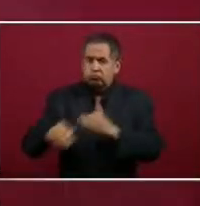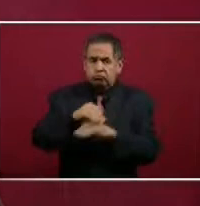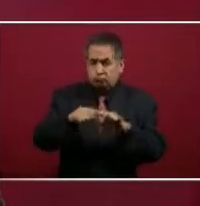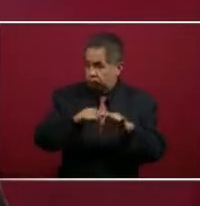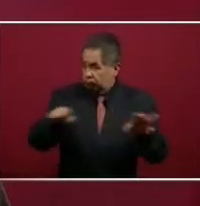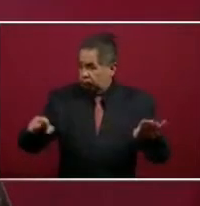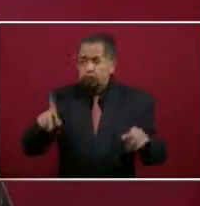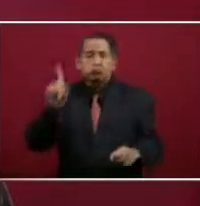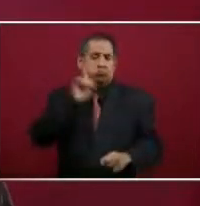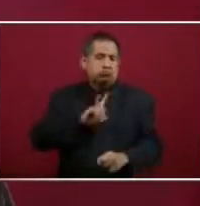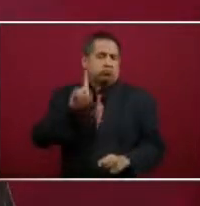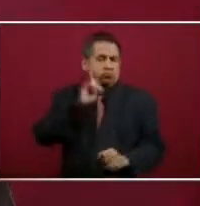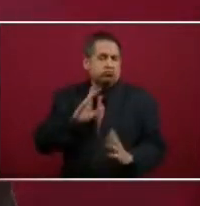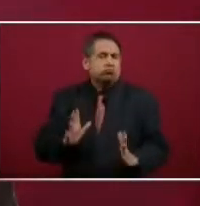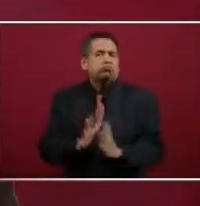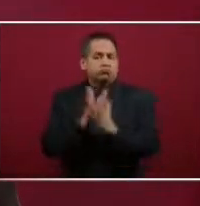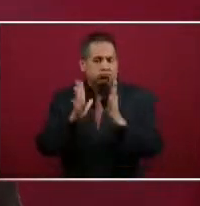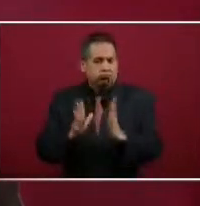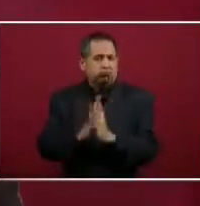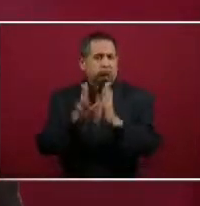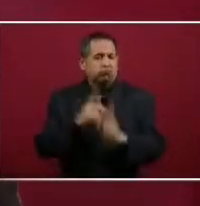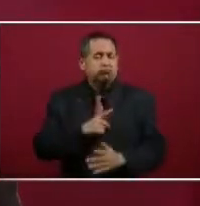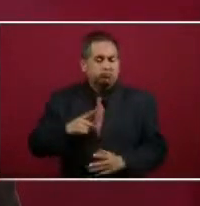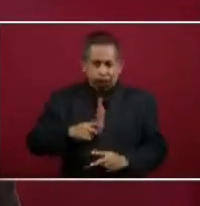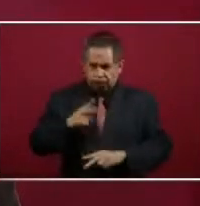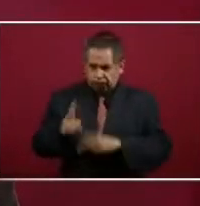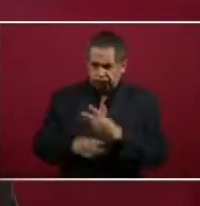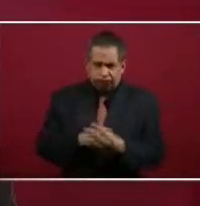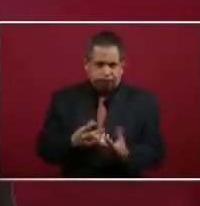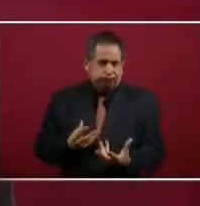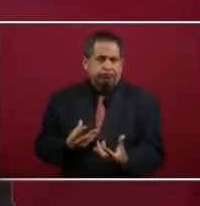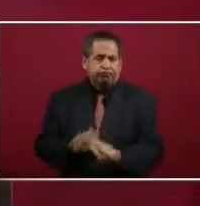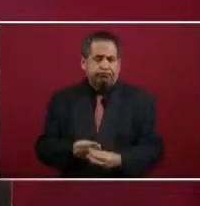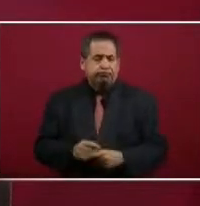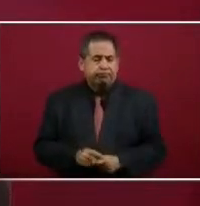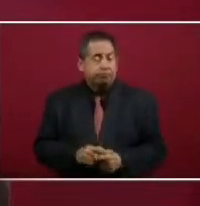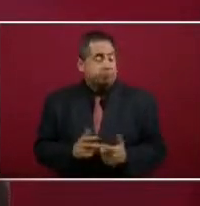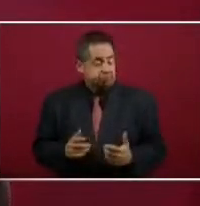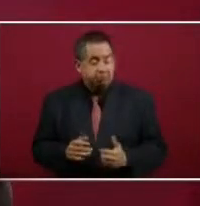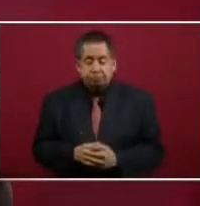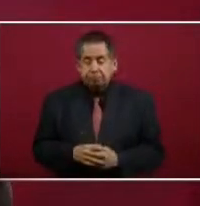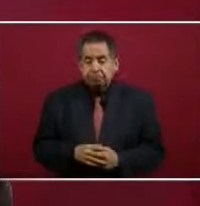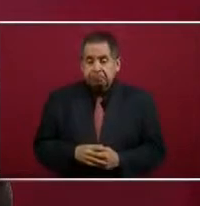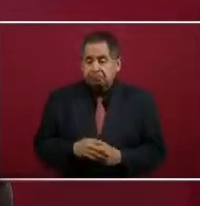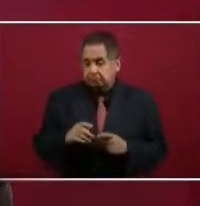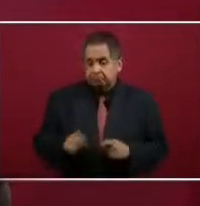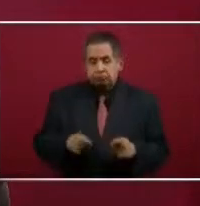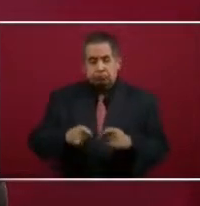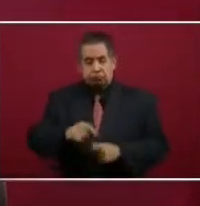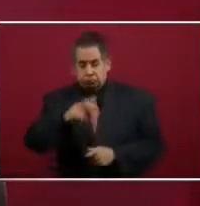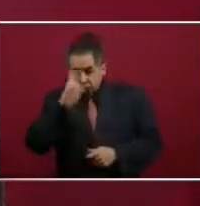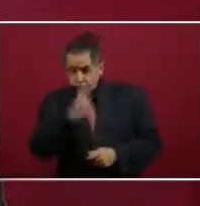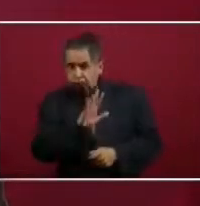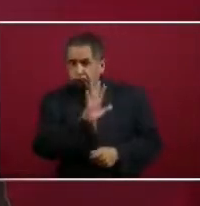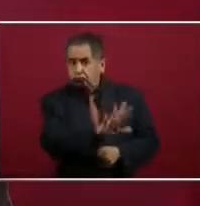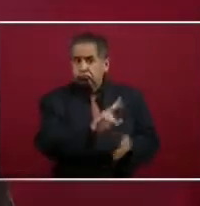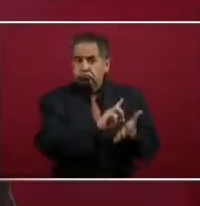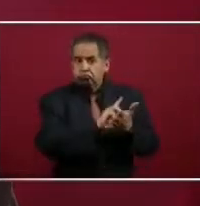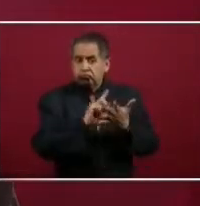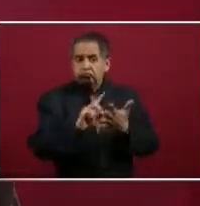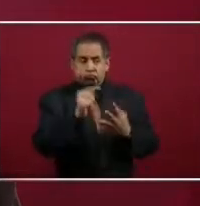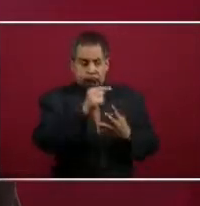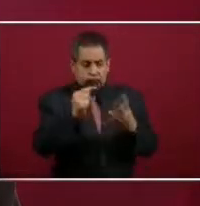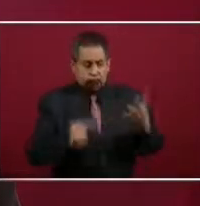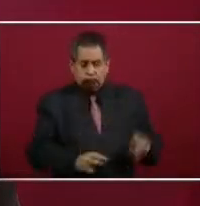El gobierno de la República lanzó este día la iniciativa Spotlight, con lo que se busca eliminar la violencia contra las mujeres y